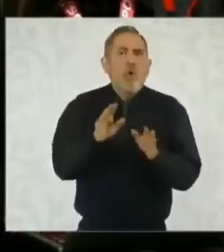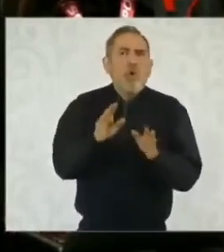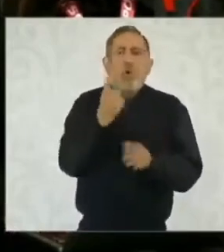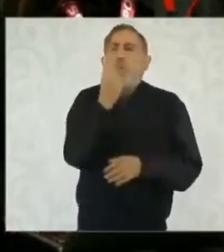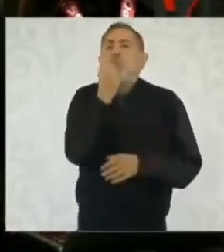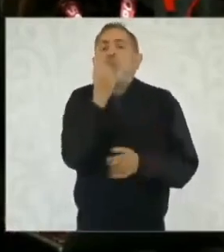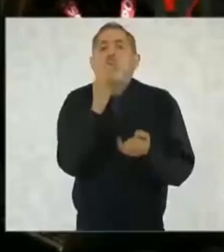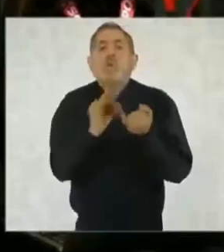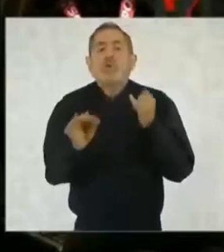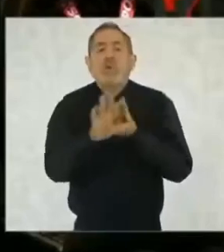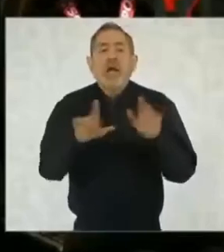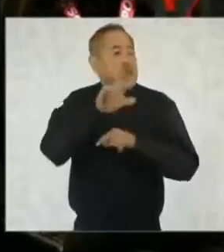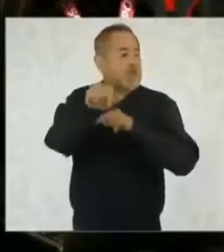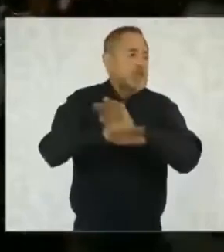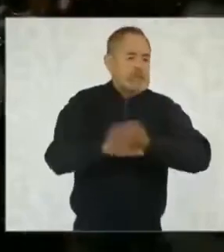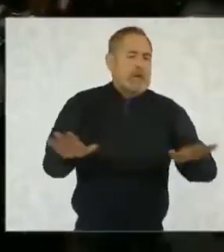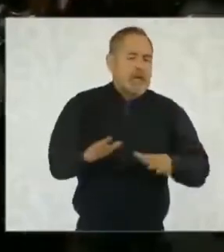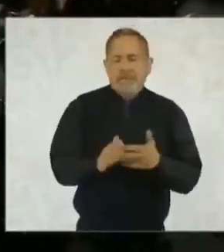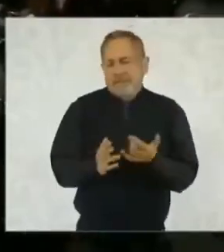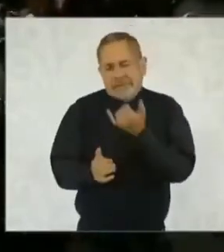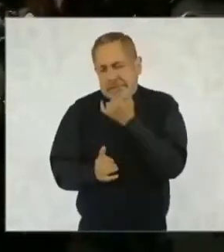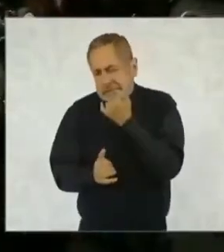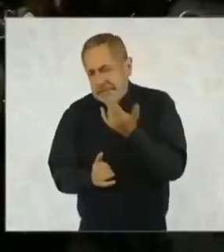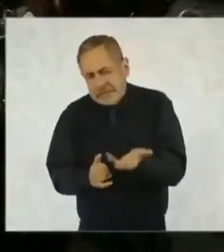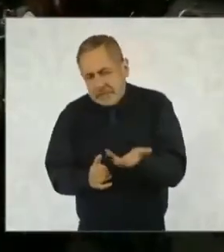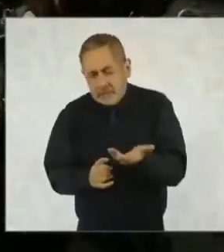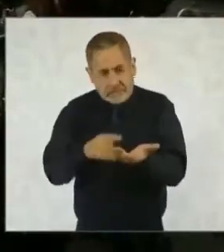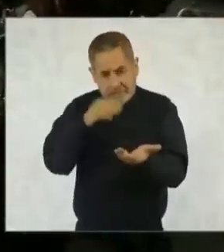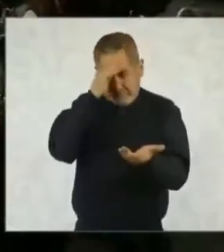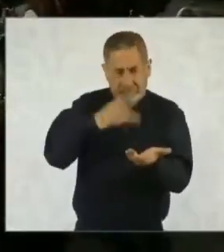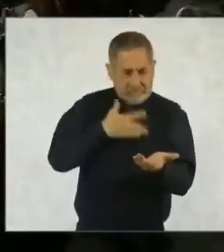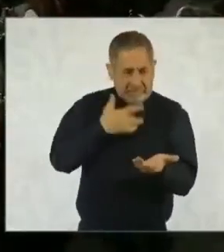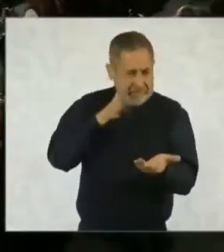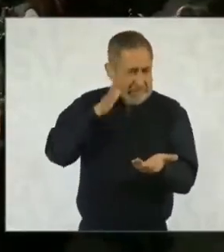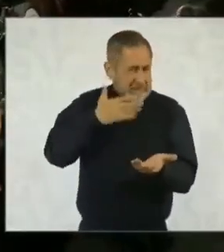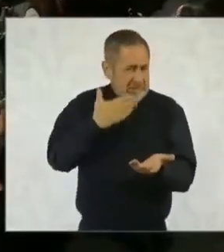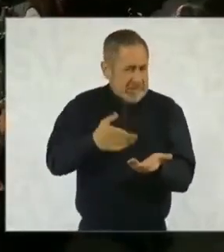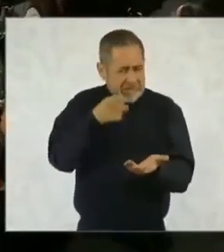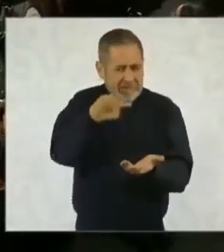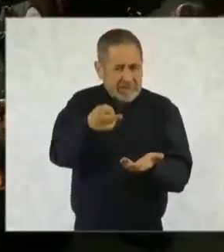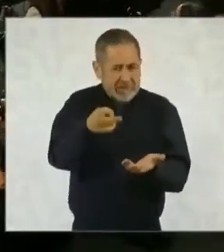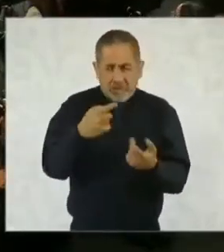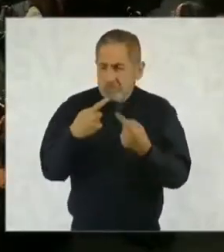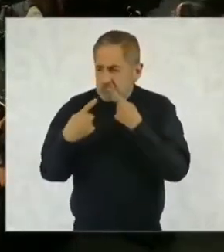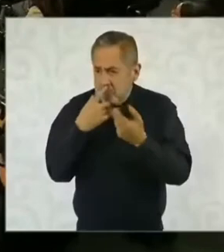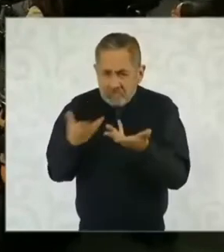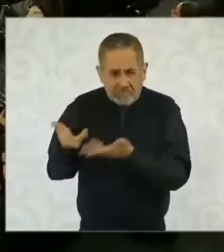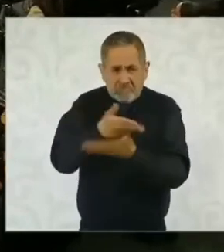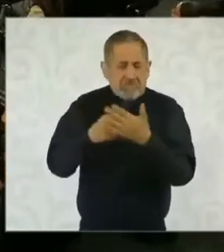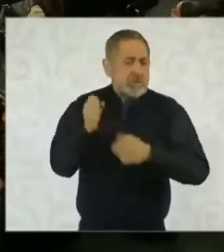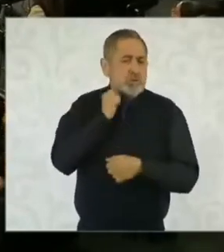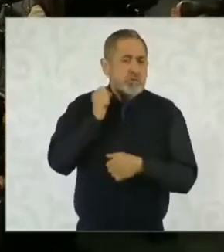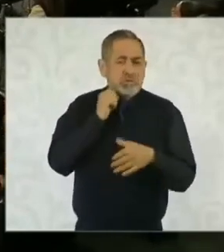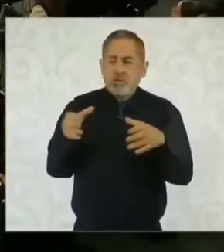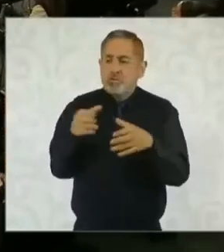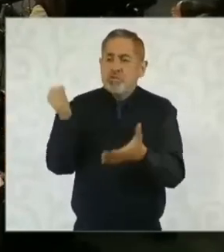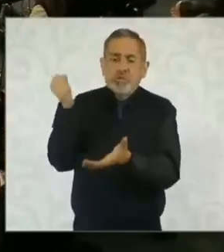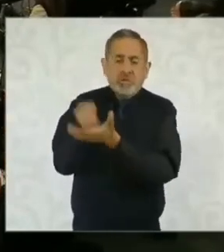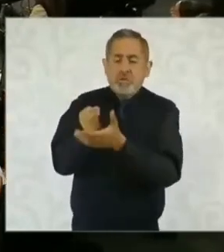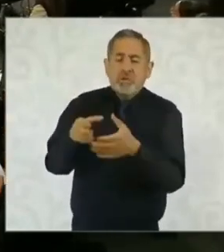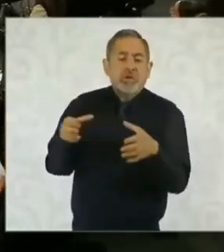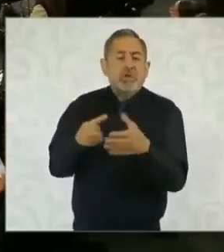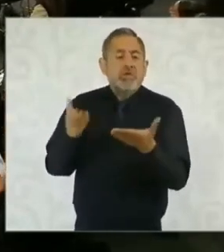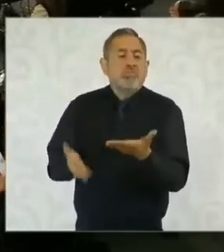vamos. Sobre esto, Presidenta, ¿le parece bien la forma en la que discutieron ayer los senadores y aprobaron esta